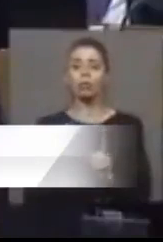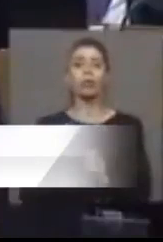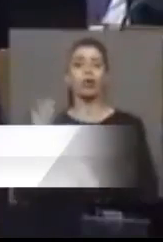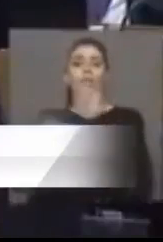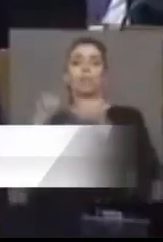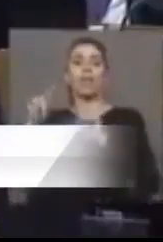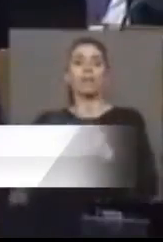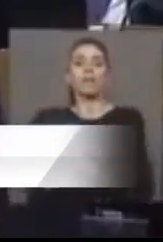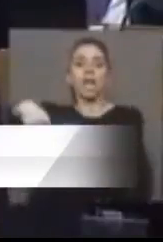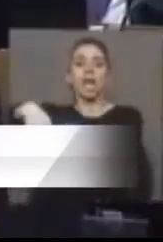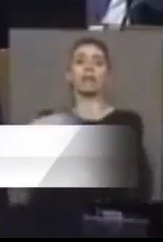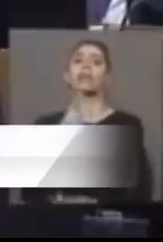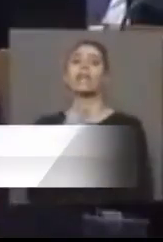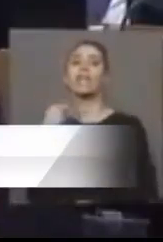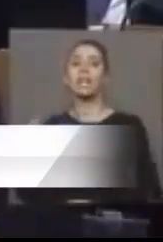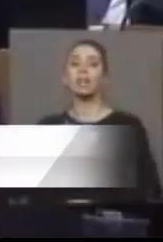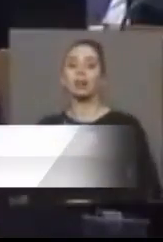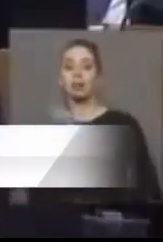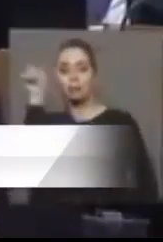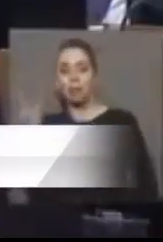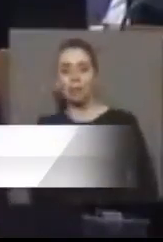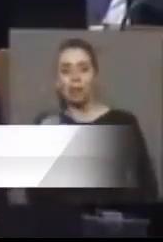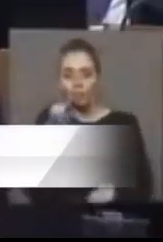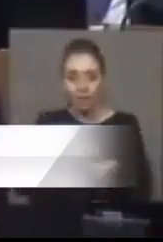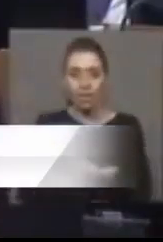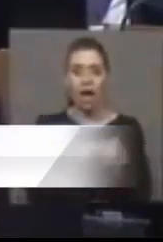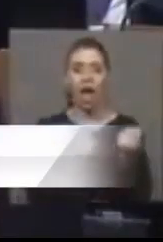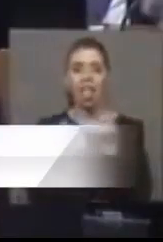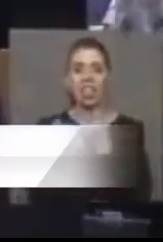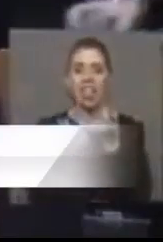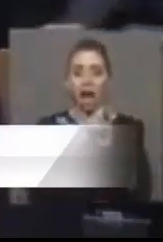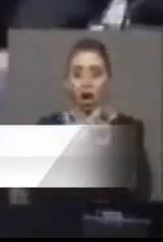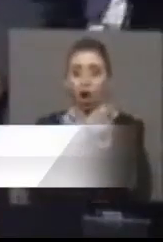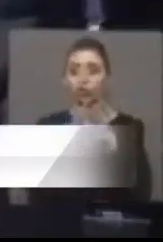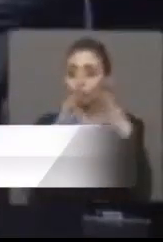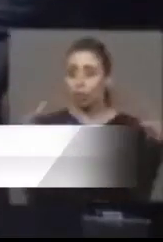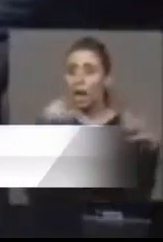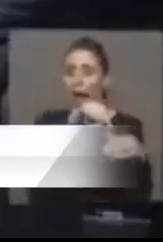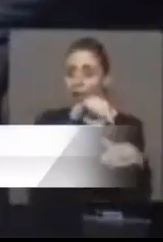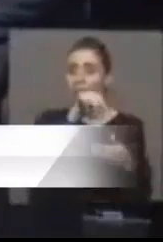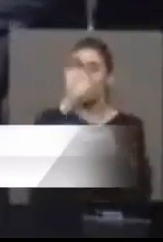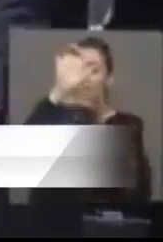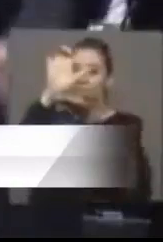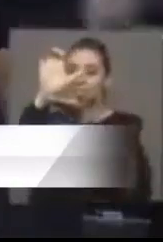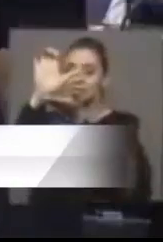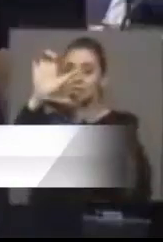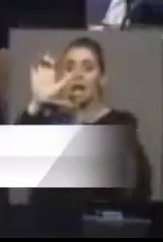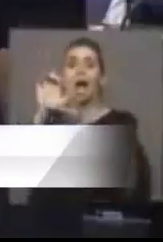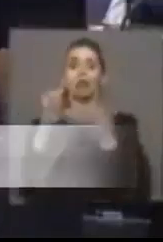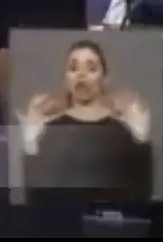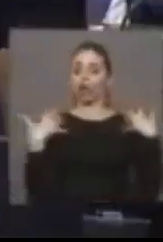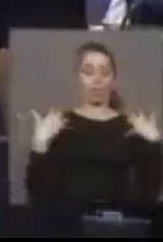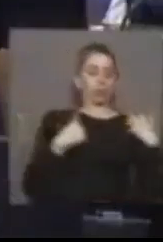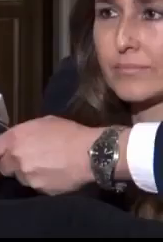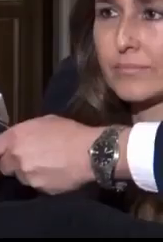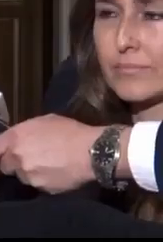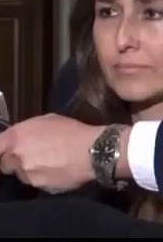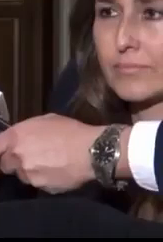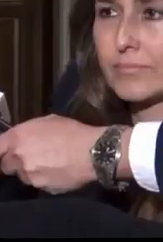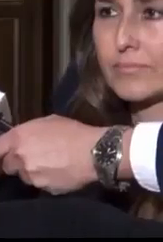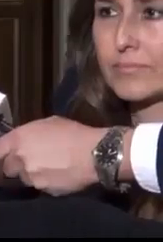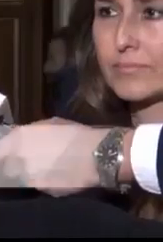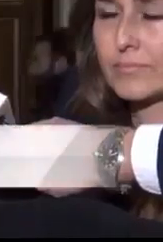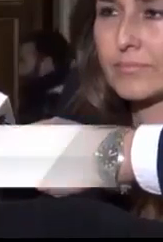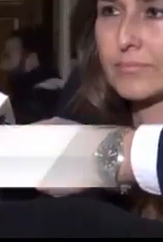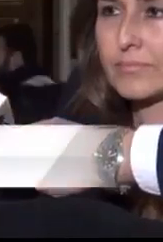intereses particulares. Porque es cierto, aquí hay un negocio tremendo. El Estado delegó la responsabilidad que tiene.